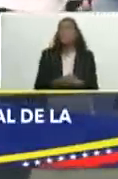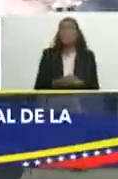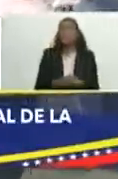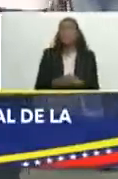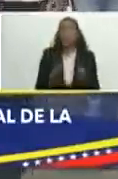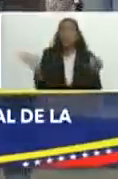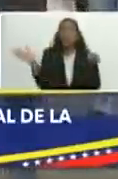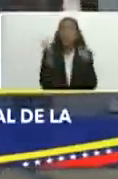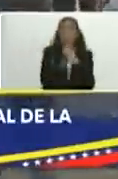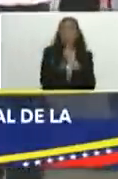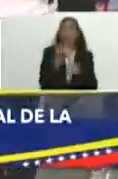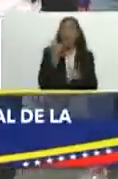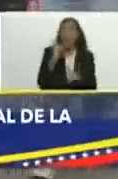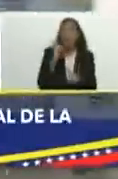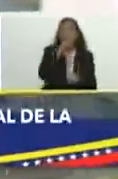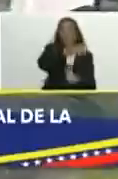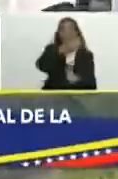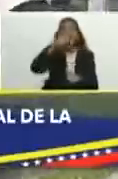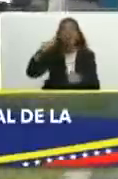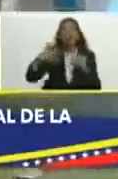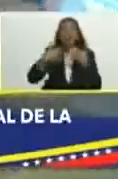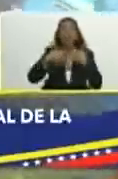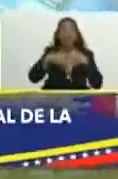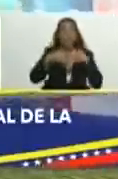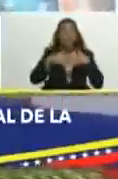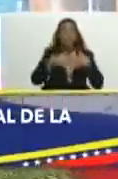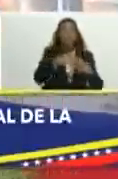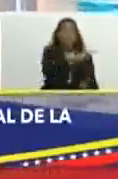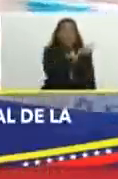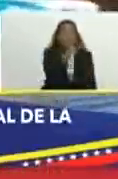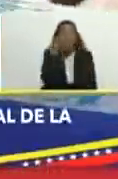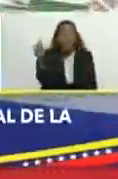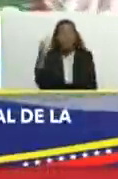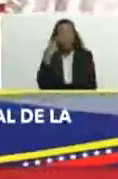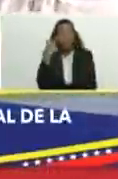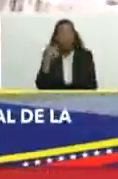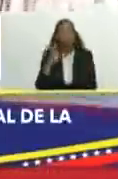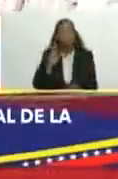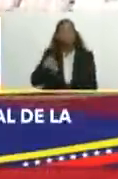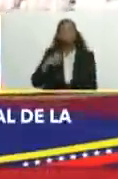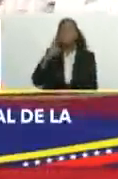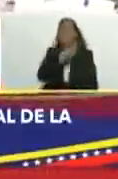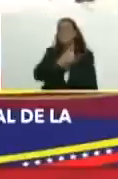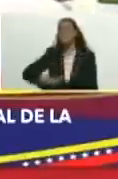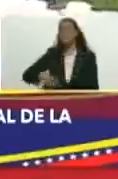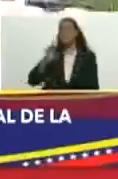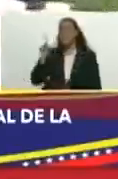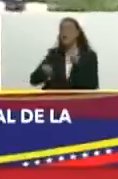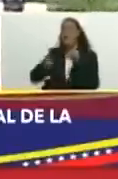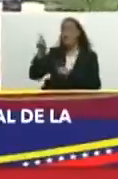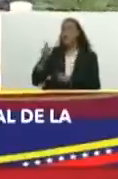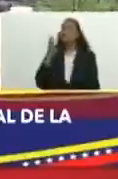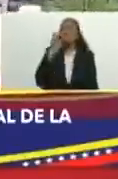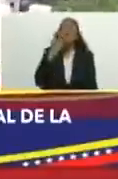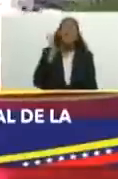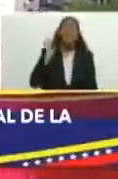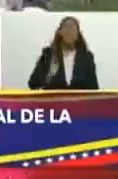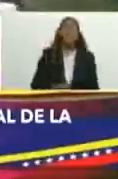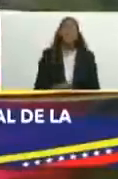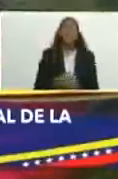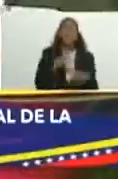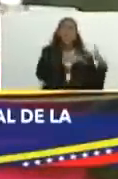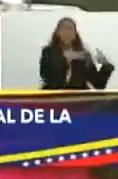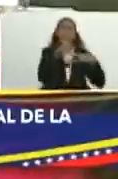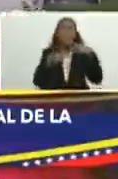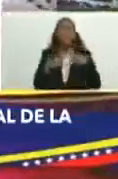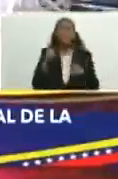los logros de cada una de las empresas, Torrealba. Sí, presidente, aquí tenemos algunos ejemplos de los encadenamientos productivos